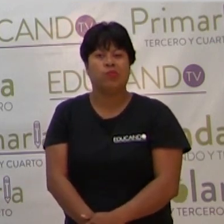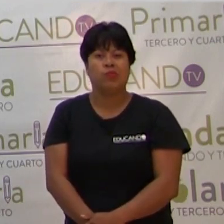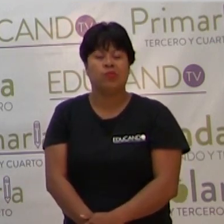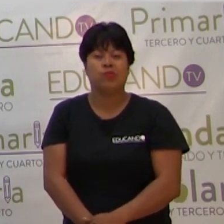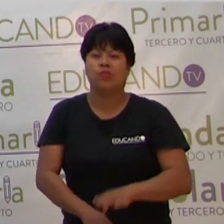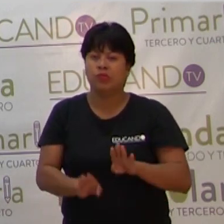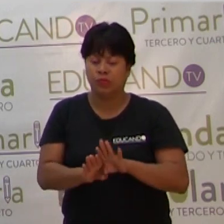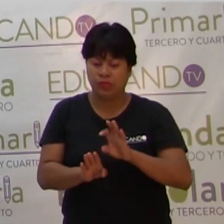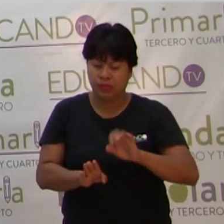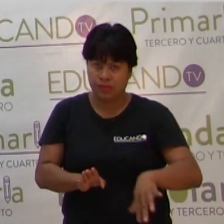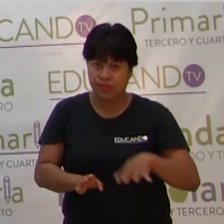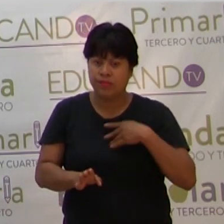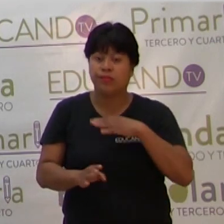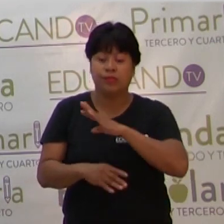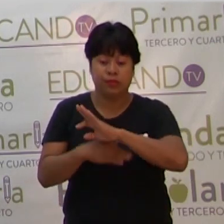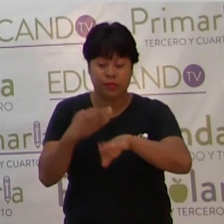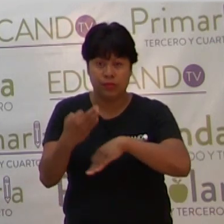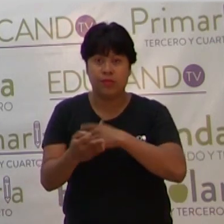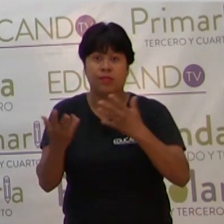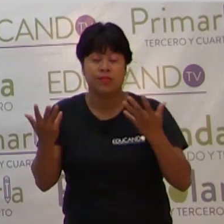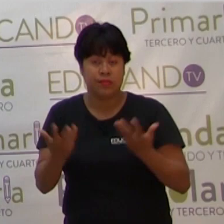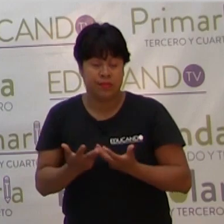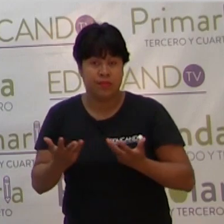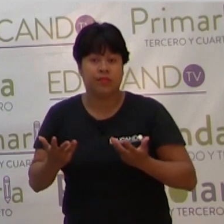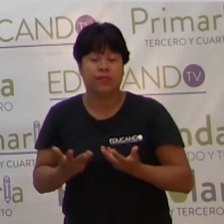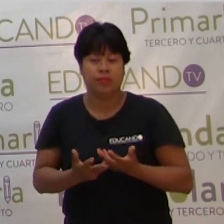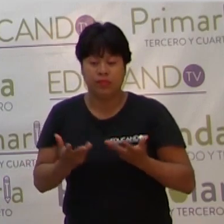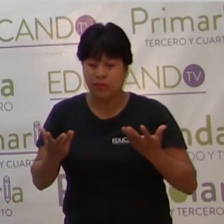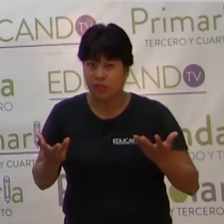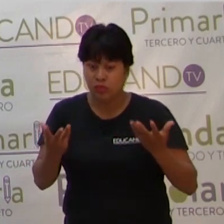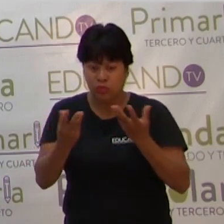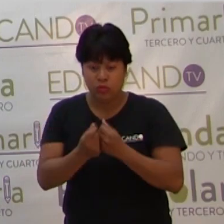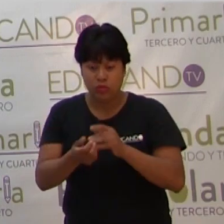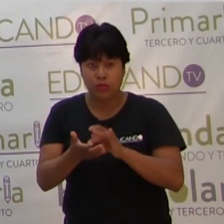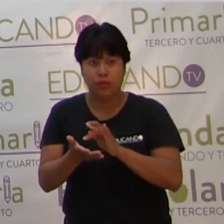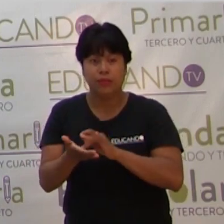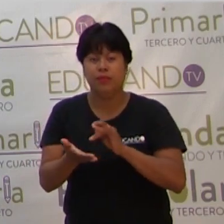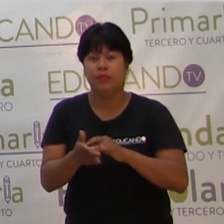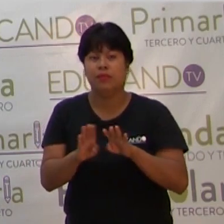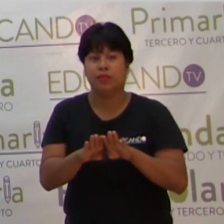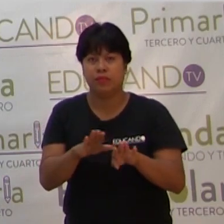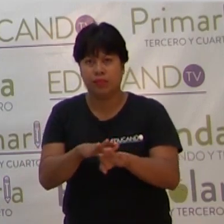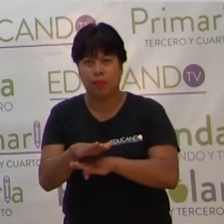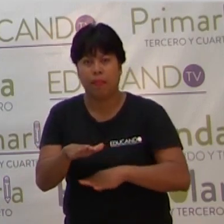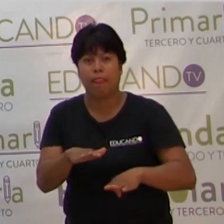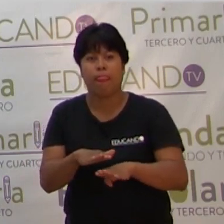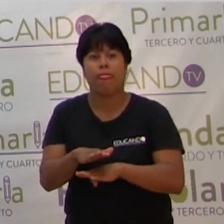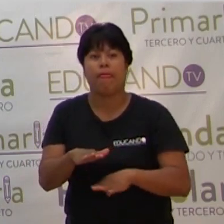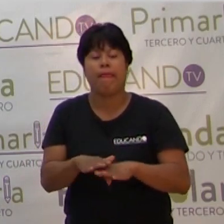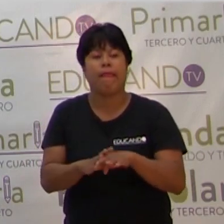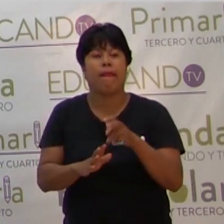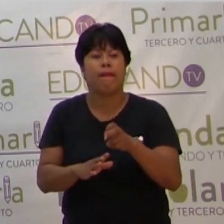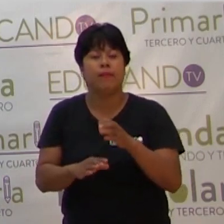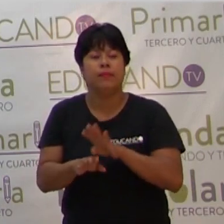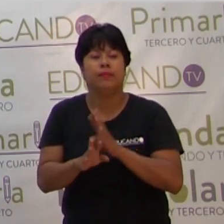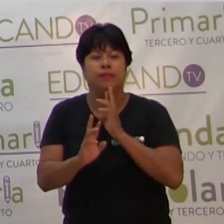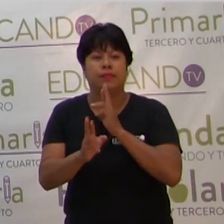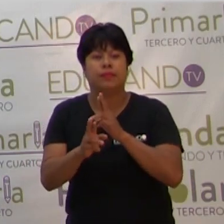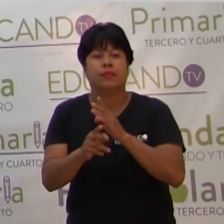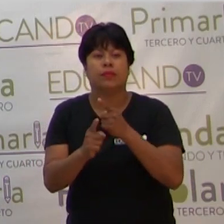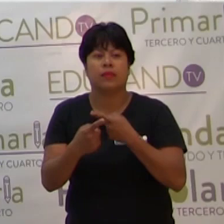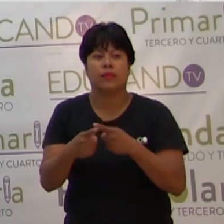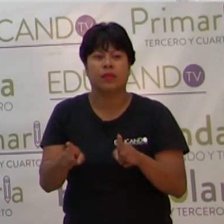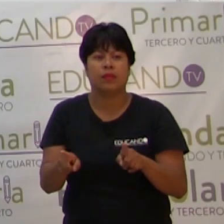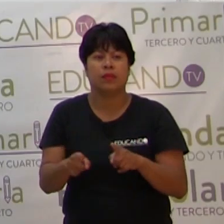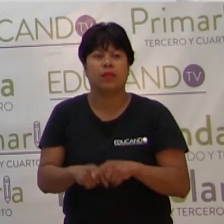Como mencioné, si todo lo queremos hacerlo junto en una calculadora básica, nos va a salir un resultado